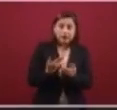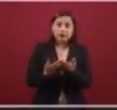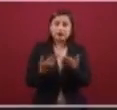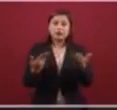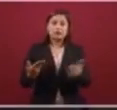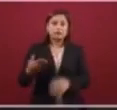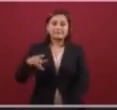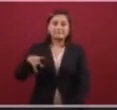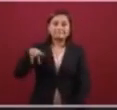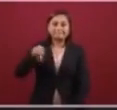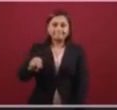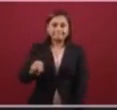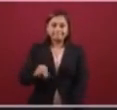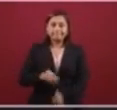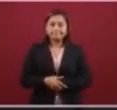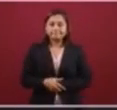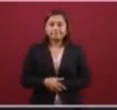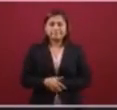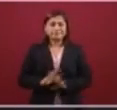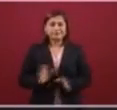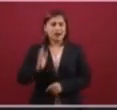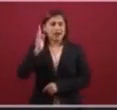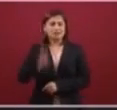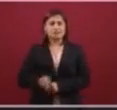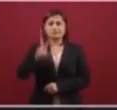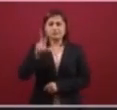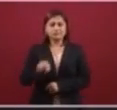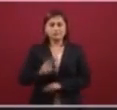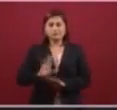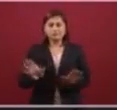se va a permitir